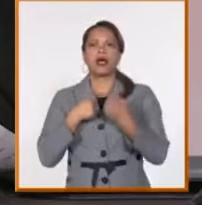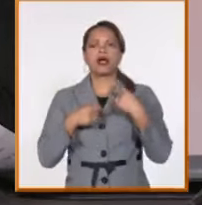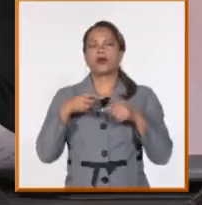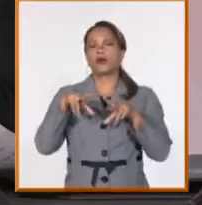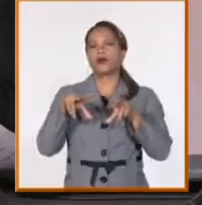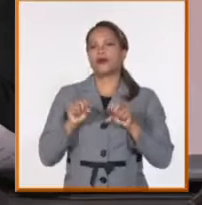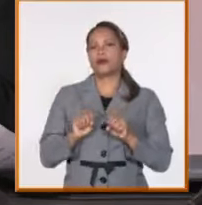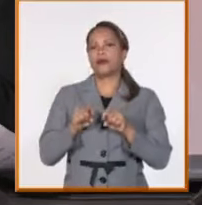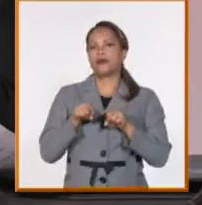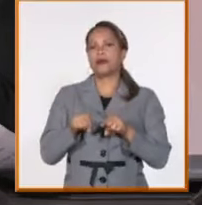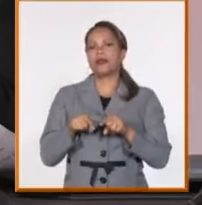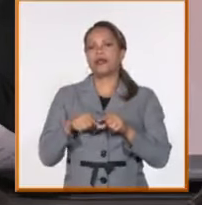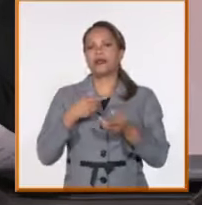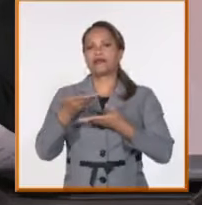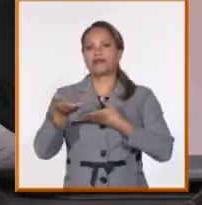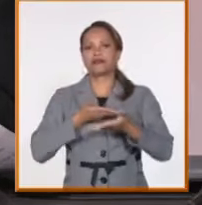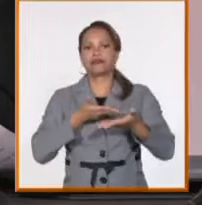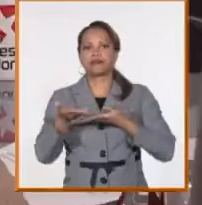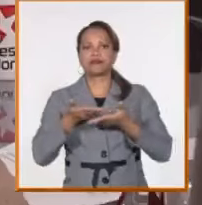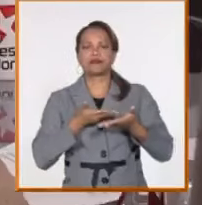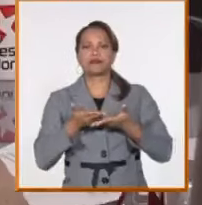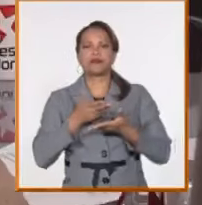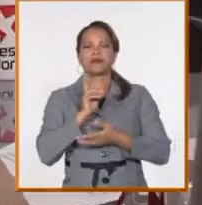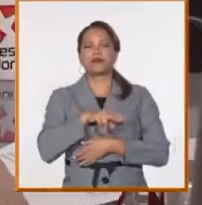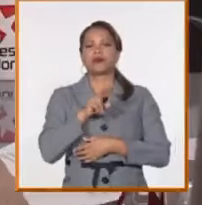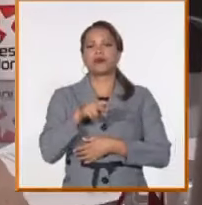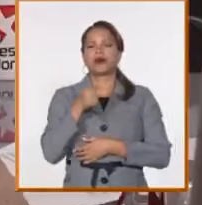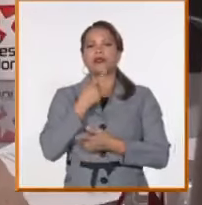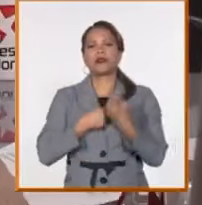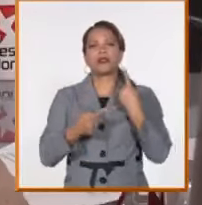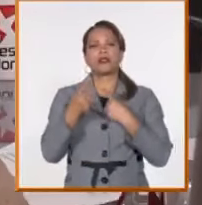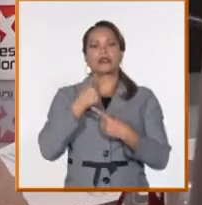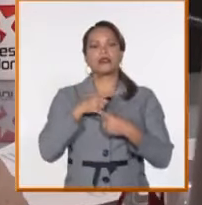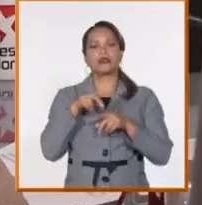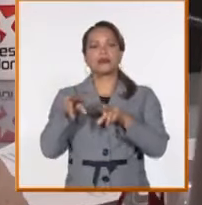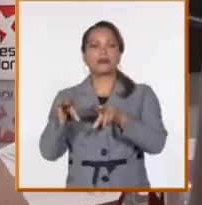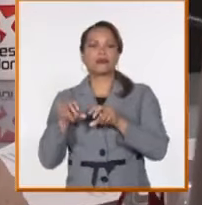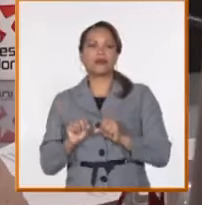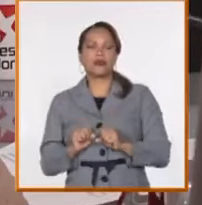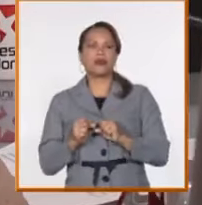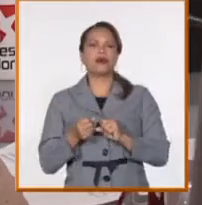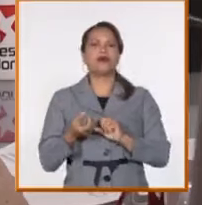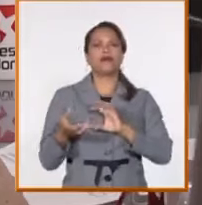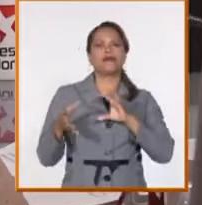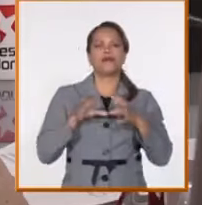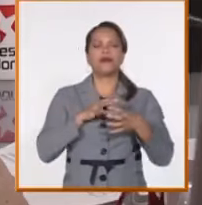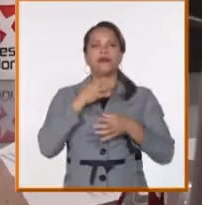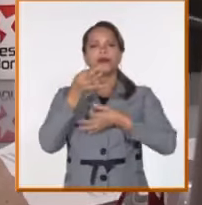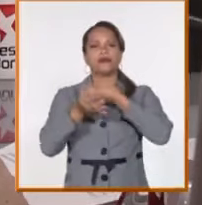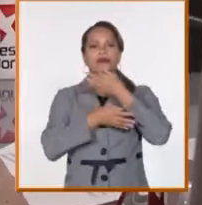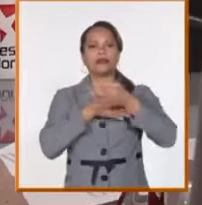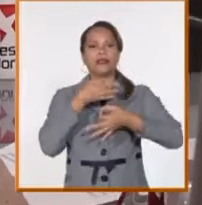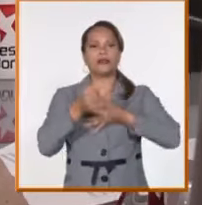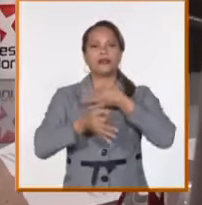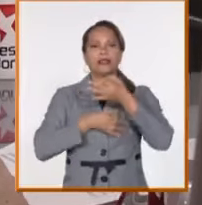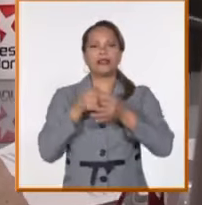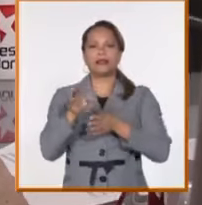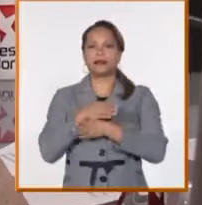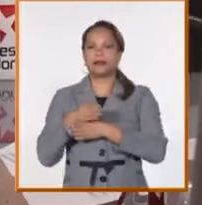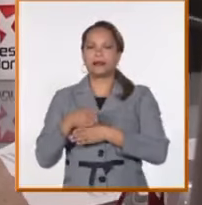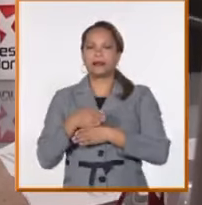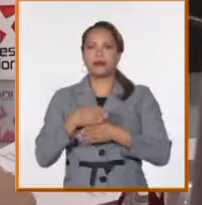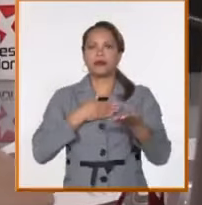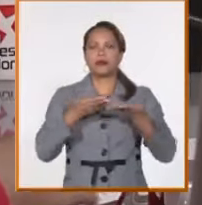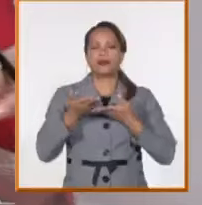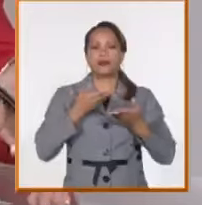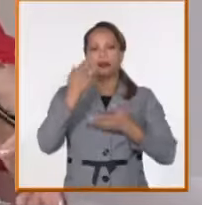gestión hoy de la de la comercialización a la búsqueda de nuevo de nuevas maneras de de expresar también esa producción y la comercialización